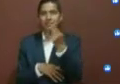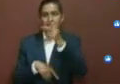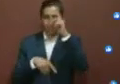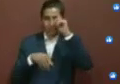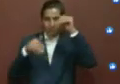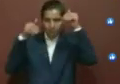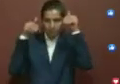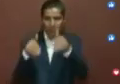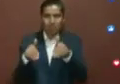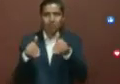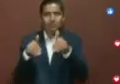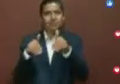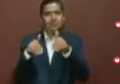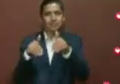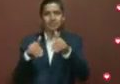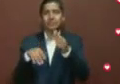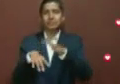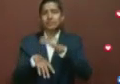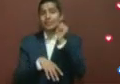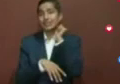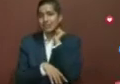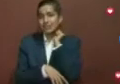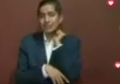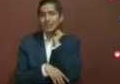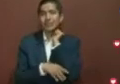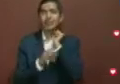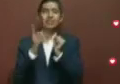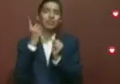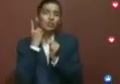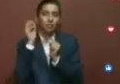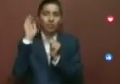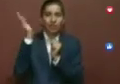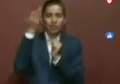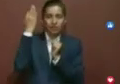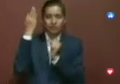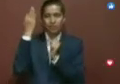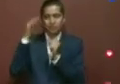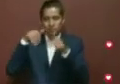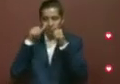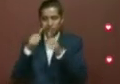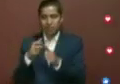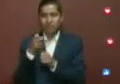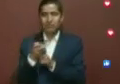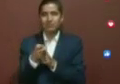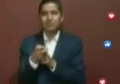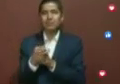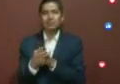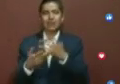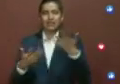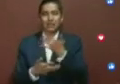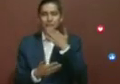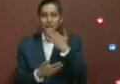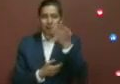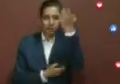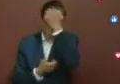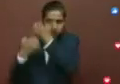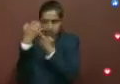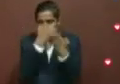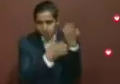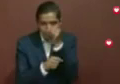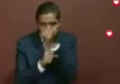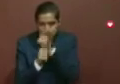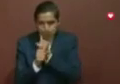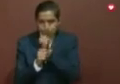enfocarse tanto el Senado como diputados federal y hacer un buen diagnóstico y